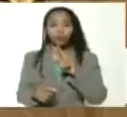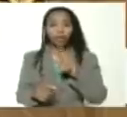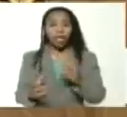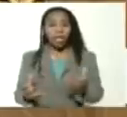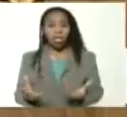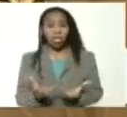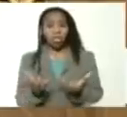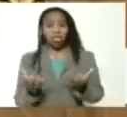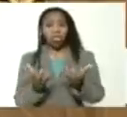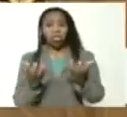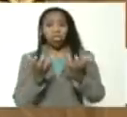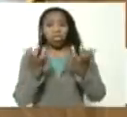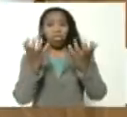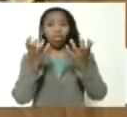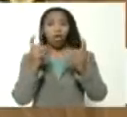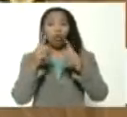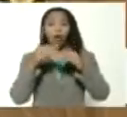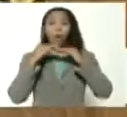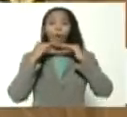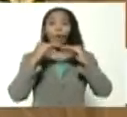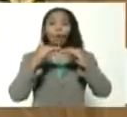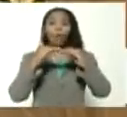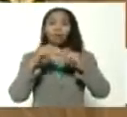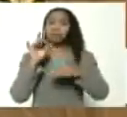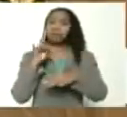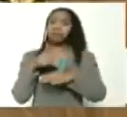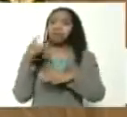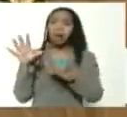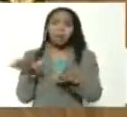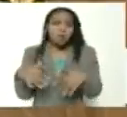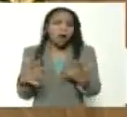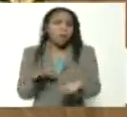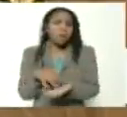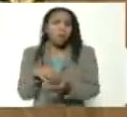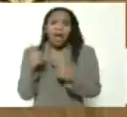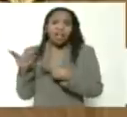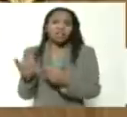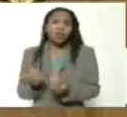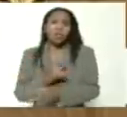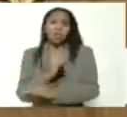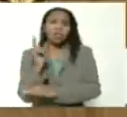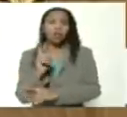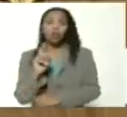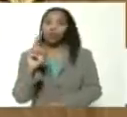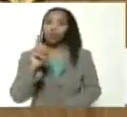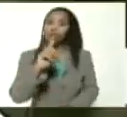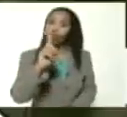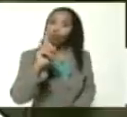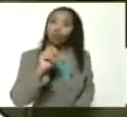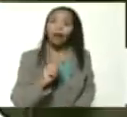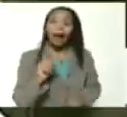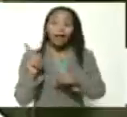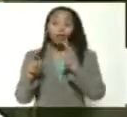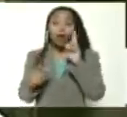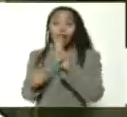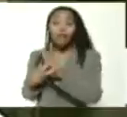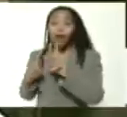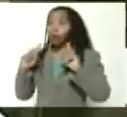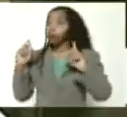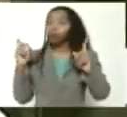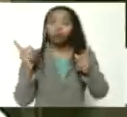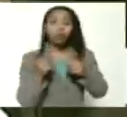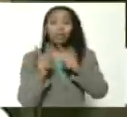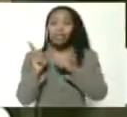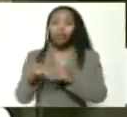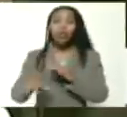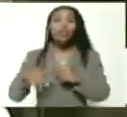incendiando una sabana, bueno, ¿cuál es el problema? ¿Eso es monte? No, eso tiene que ver con el medio ambiente y es